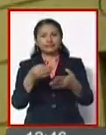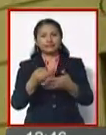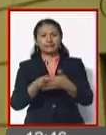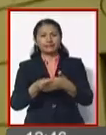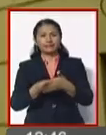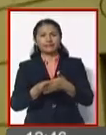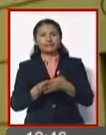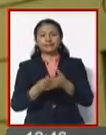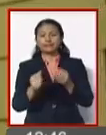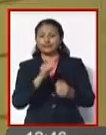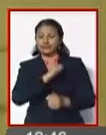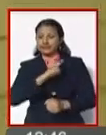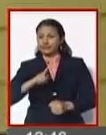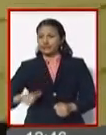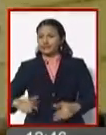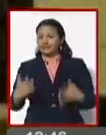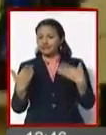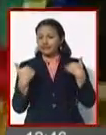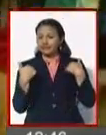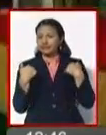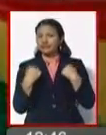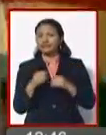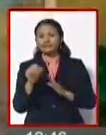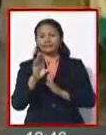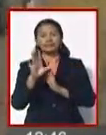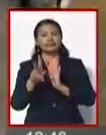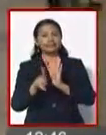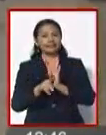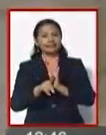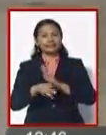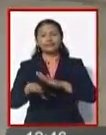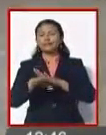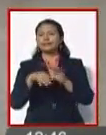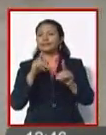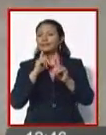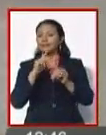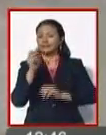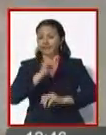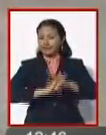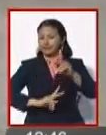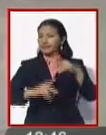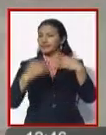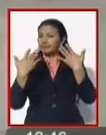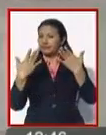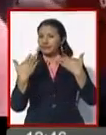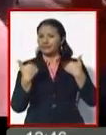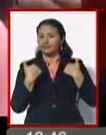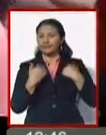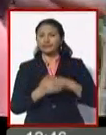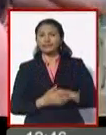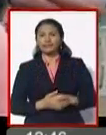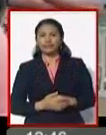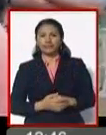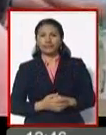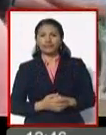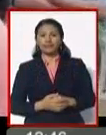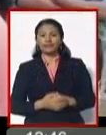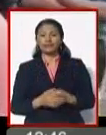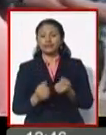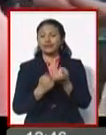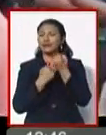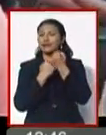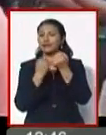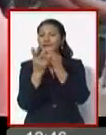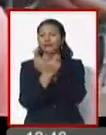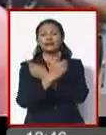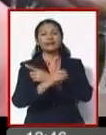de la alcaldía. Nosotros estamos amparados bajo una constitución, bajo un mandato de pueblo. Estamos amparados